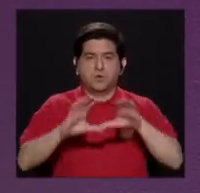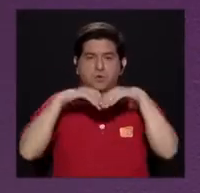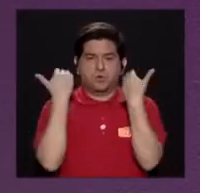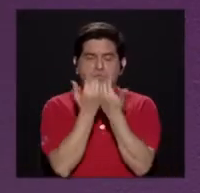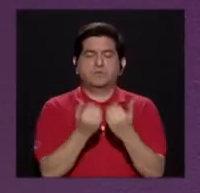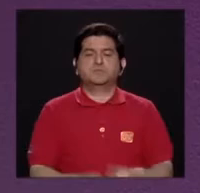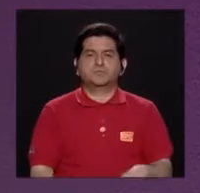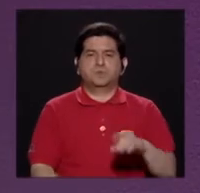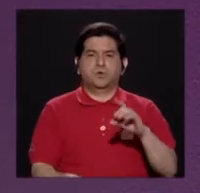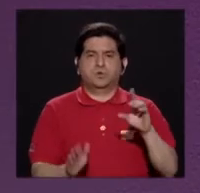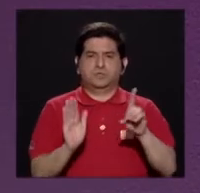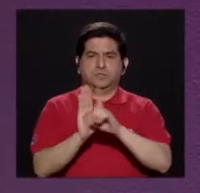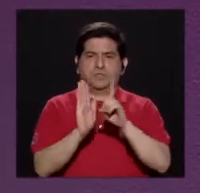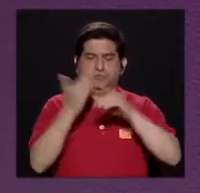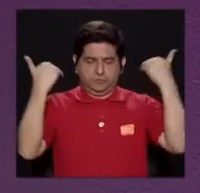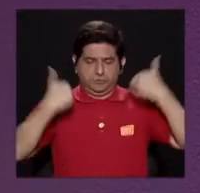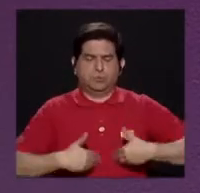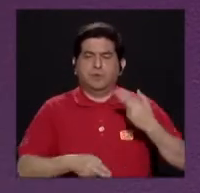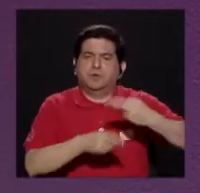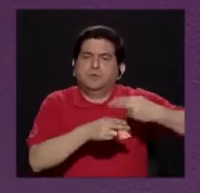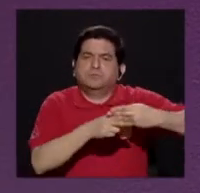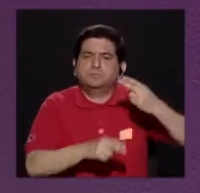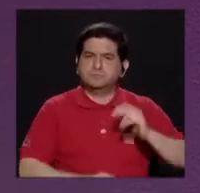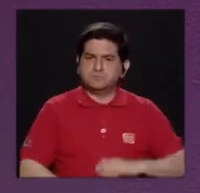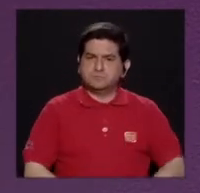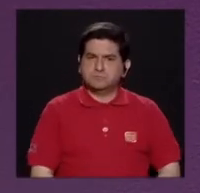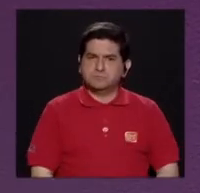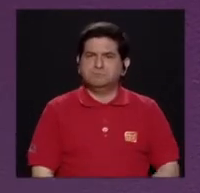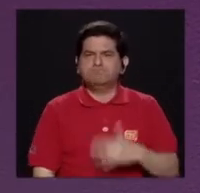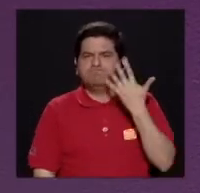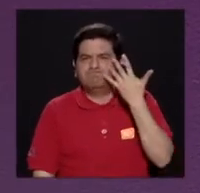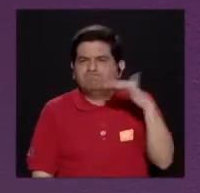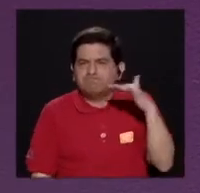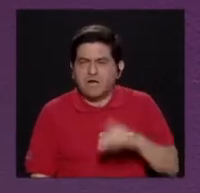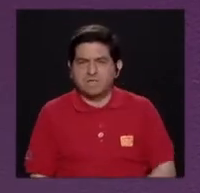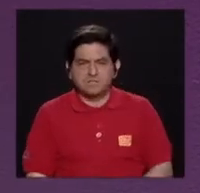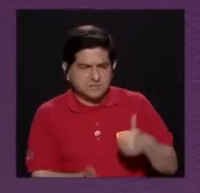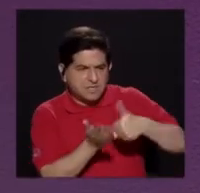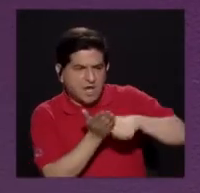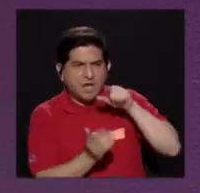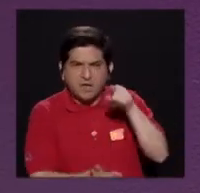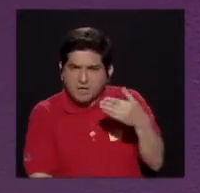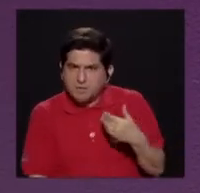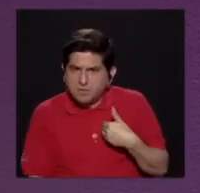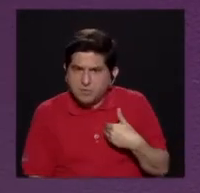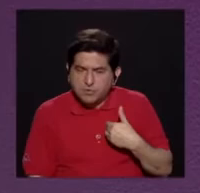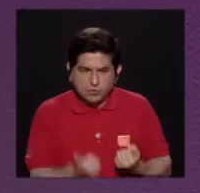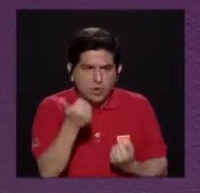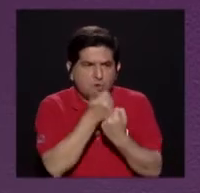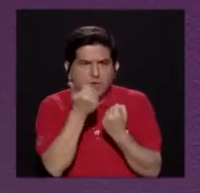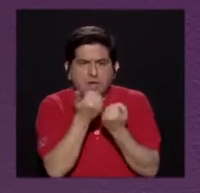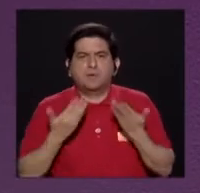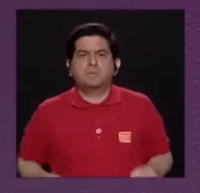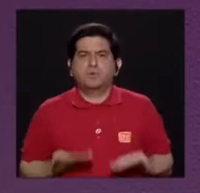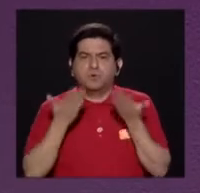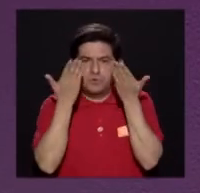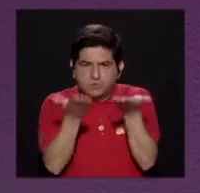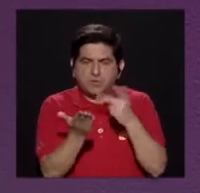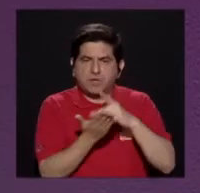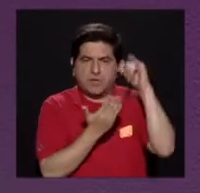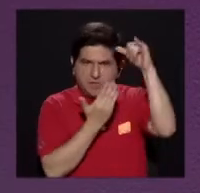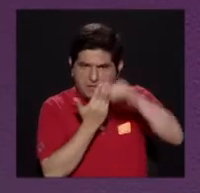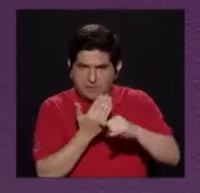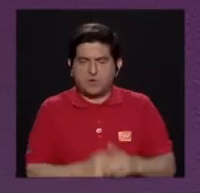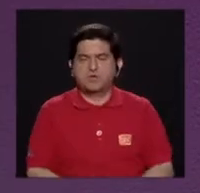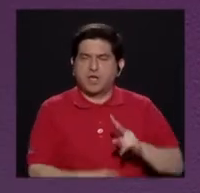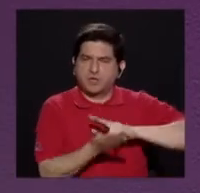Humanos, ¿verdad? Entonces, en ese sentido, vemos que parece que los votos de ellos y el apoyo que ellos le puedan dar a proyectos